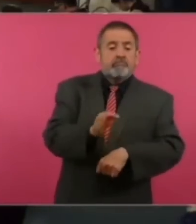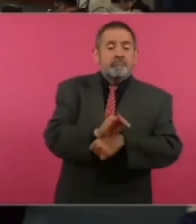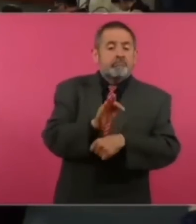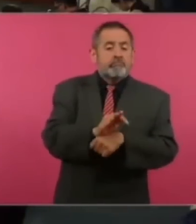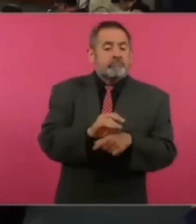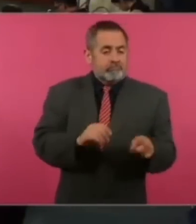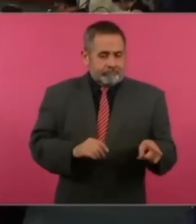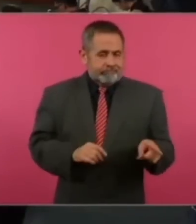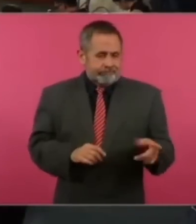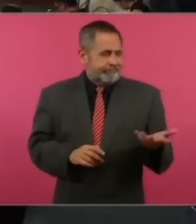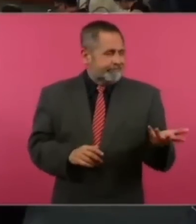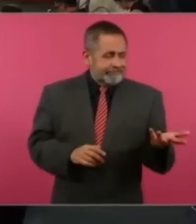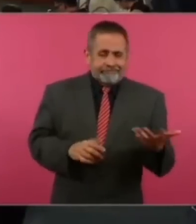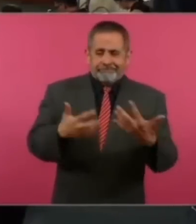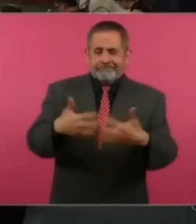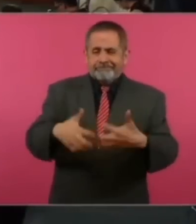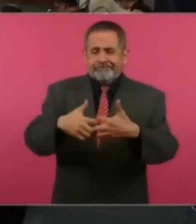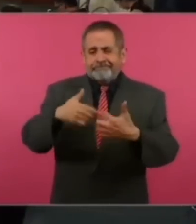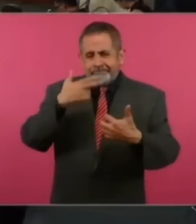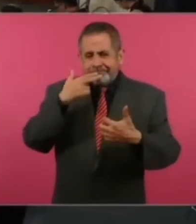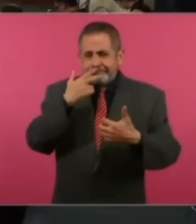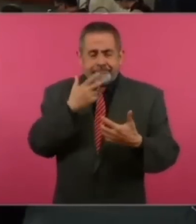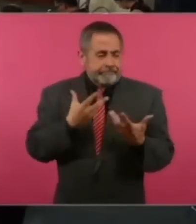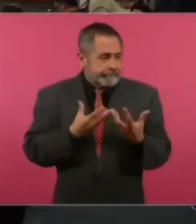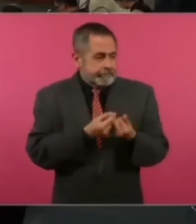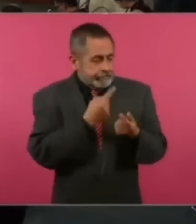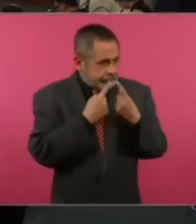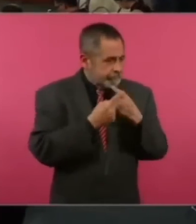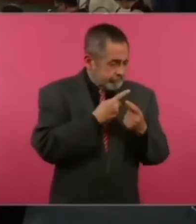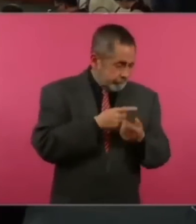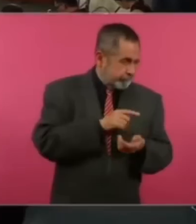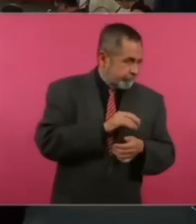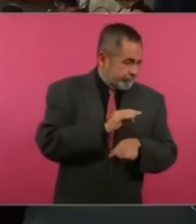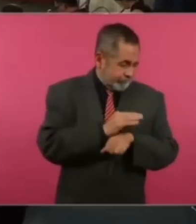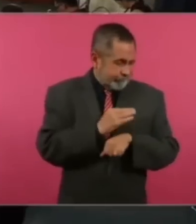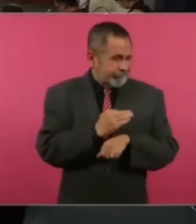que hacen lobby,